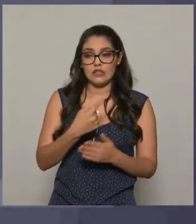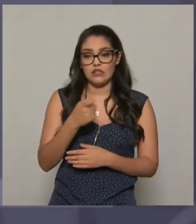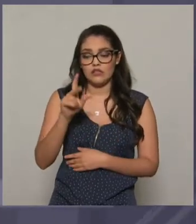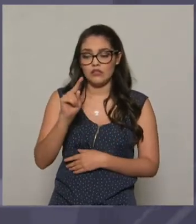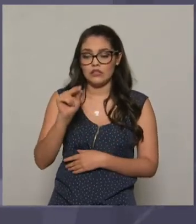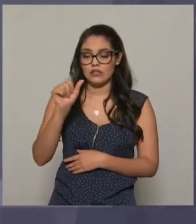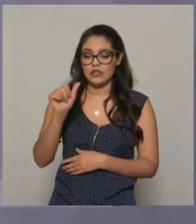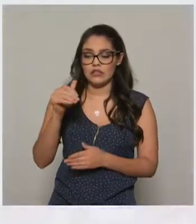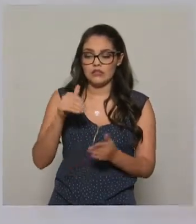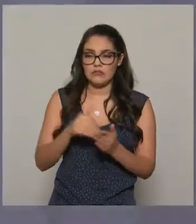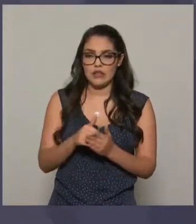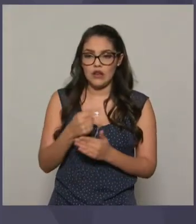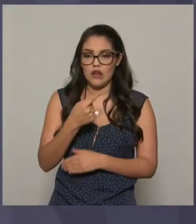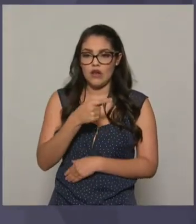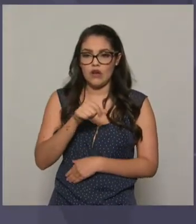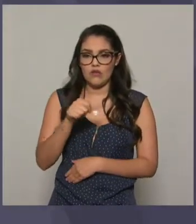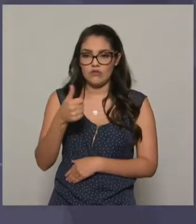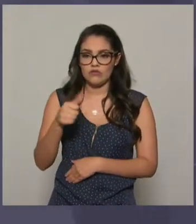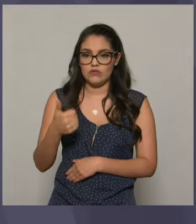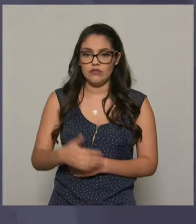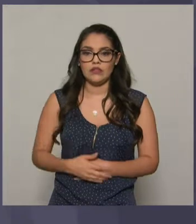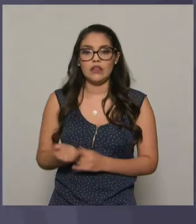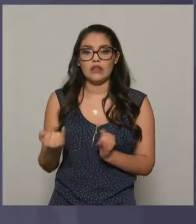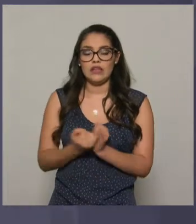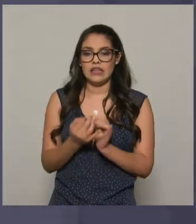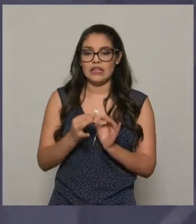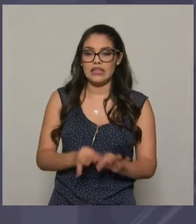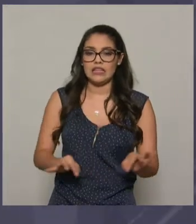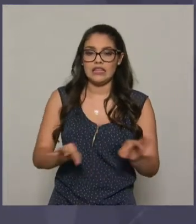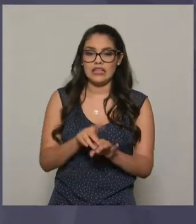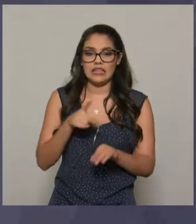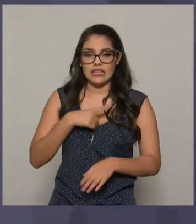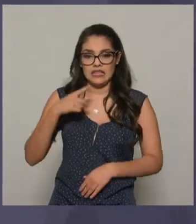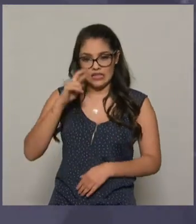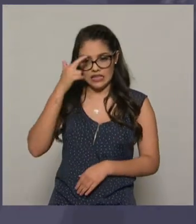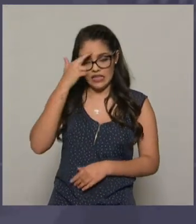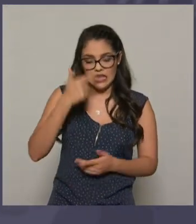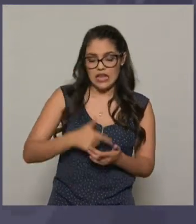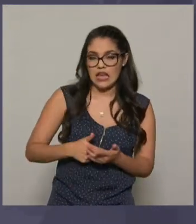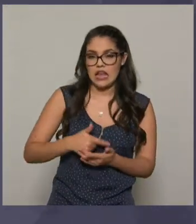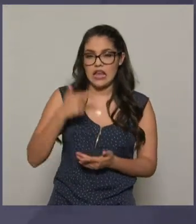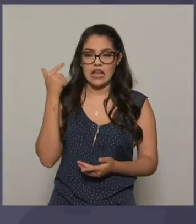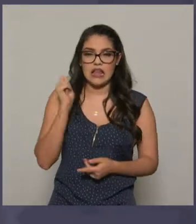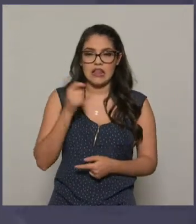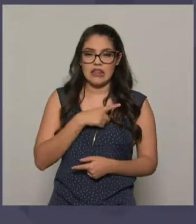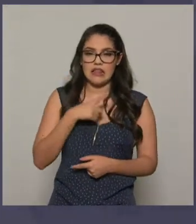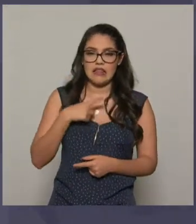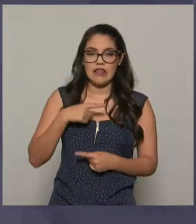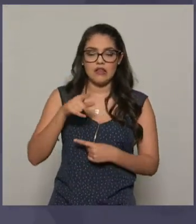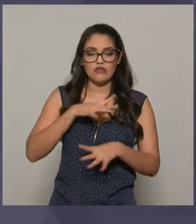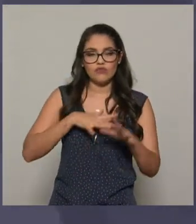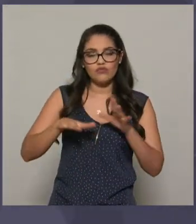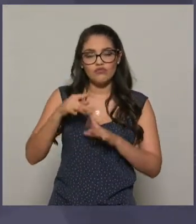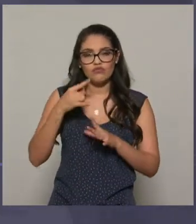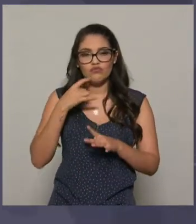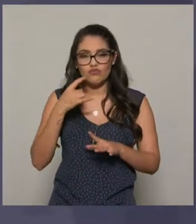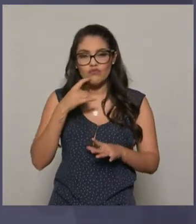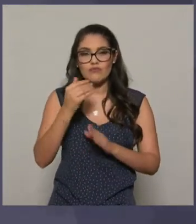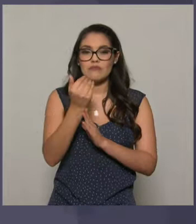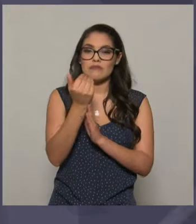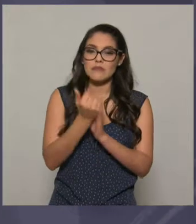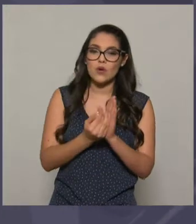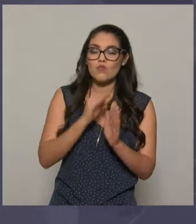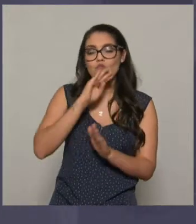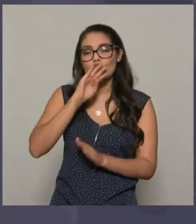186,011. Lo importante también de los hechos de tránsito es recordar la gravedad. Lo que necesitamos buscar es que haya menos muertos